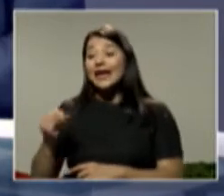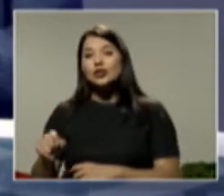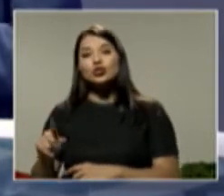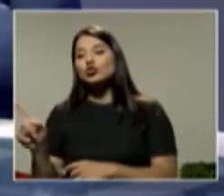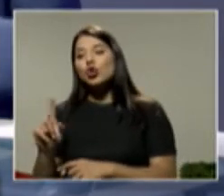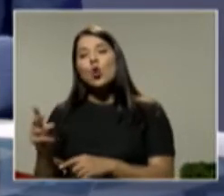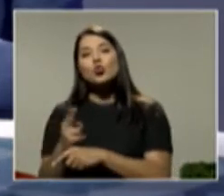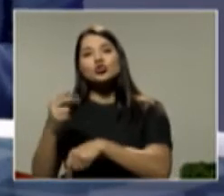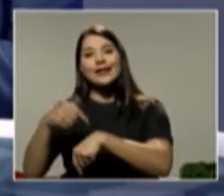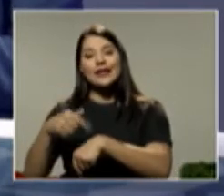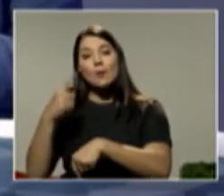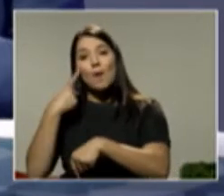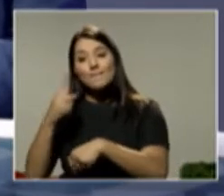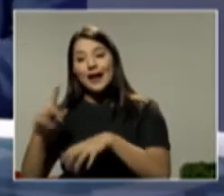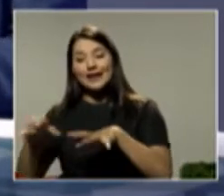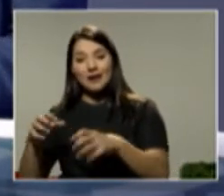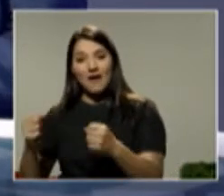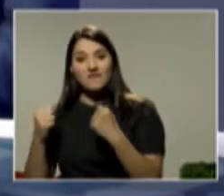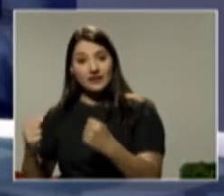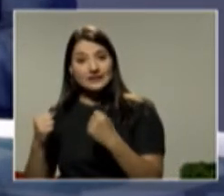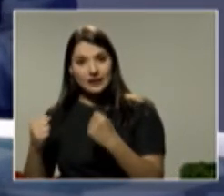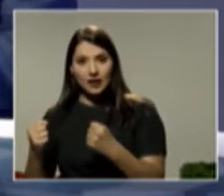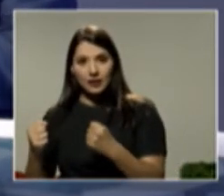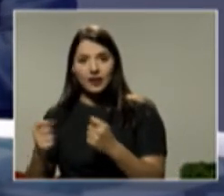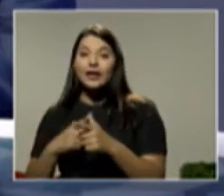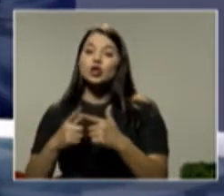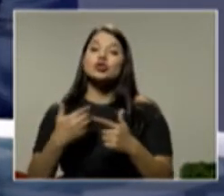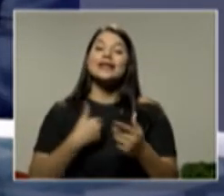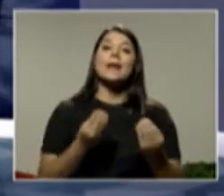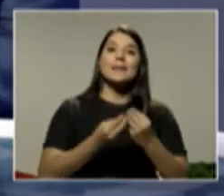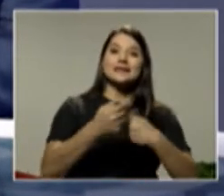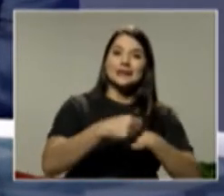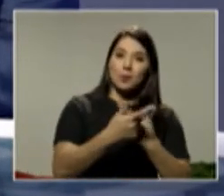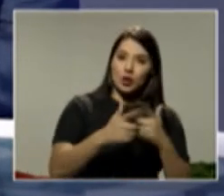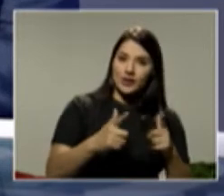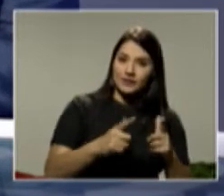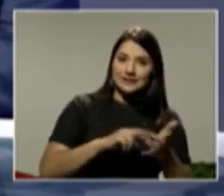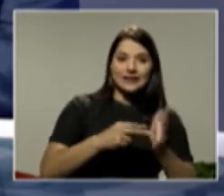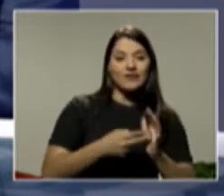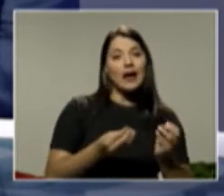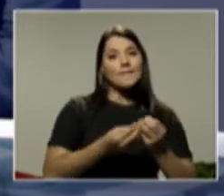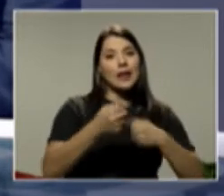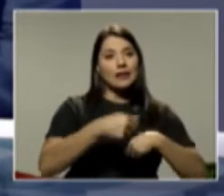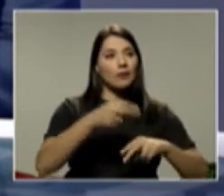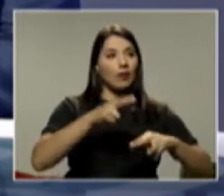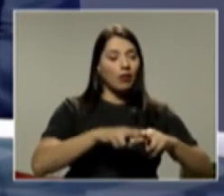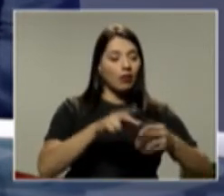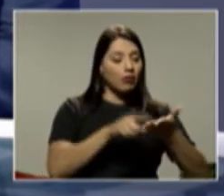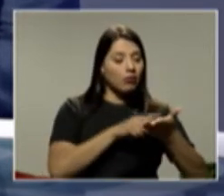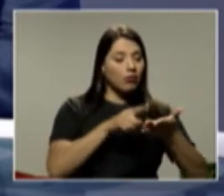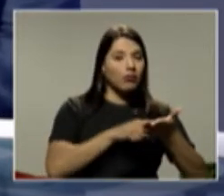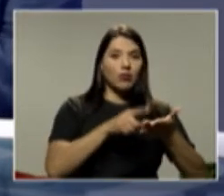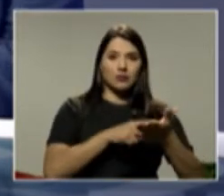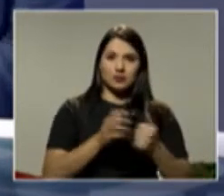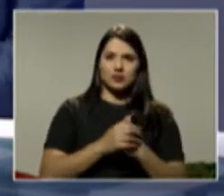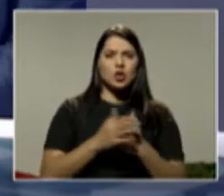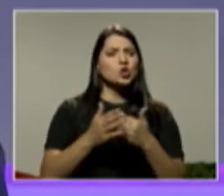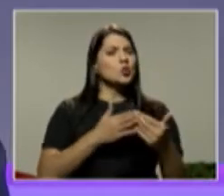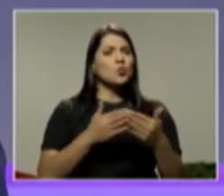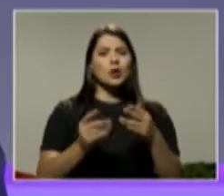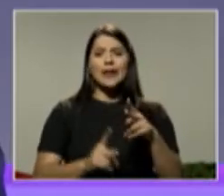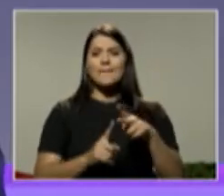más espacio de ocio les demos a los niños, pues van a estar más pegados en la tablet. Por más que estén cambiando los tiempos, yo creo que si al niño